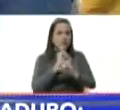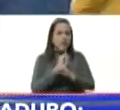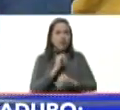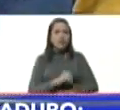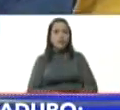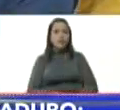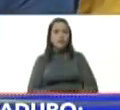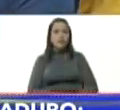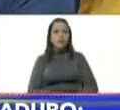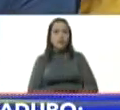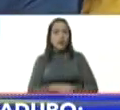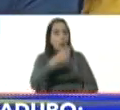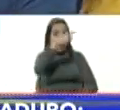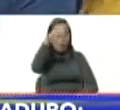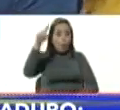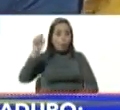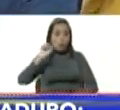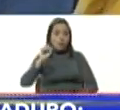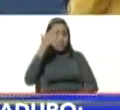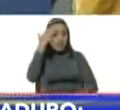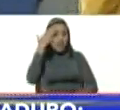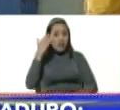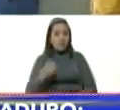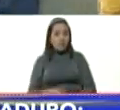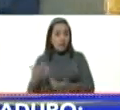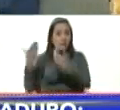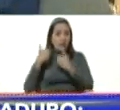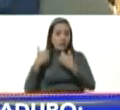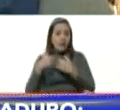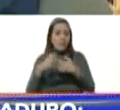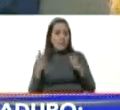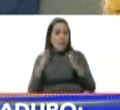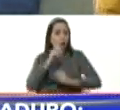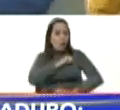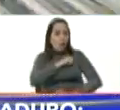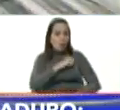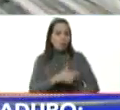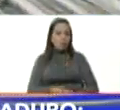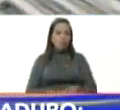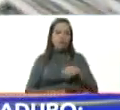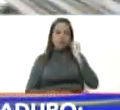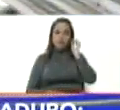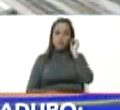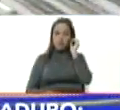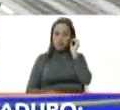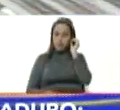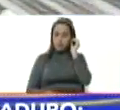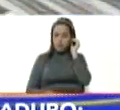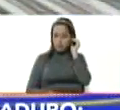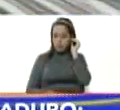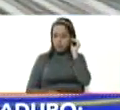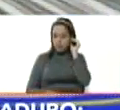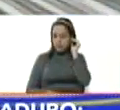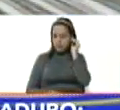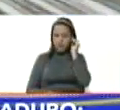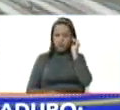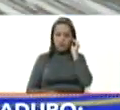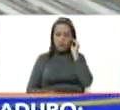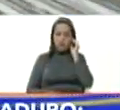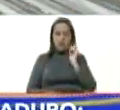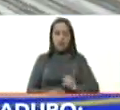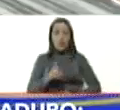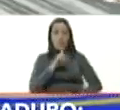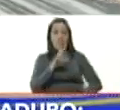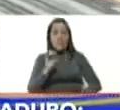Y ellos sí lo saben hacer para meter miedo. Para fastidiarnos la vida, claro. Así es. Sí, tenemos 10 tutoriales, presidente, que